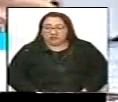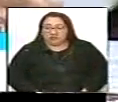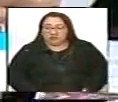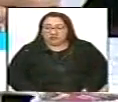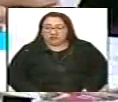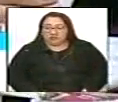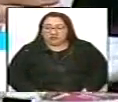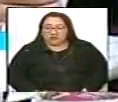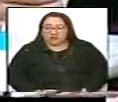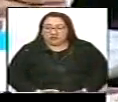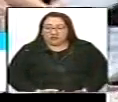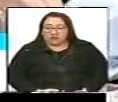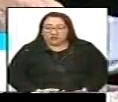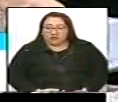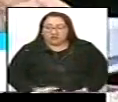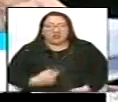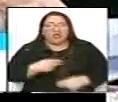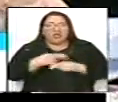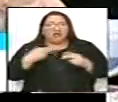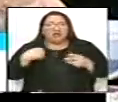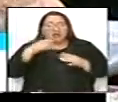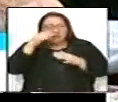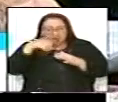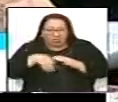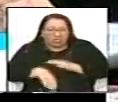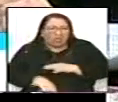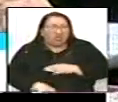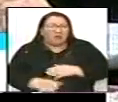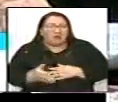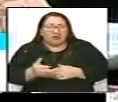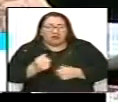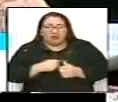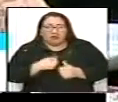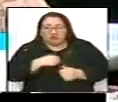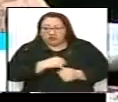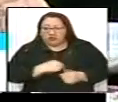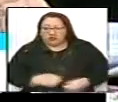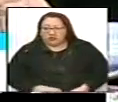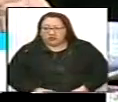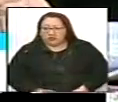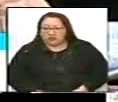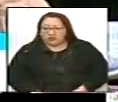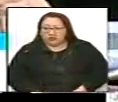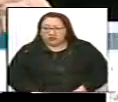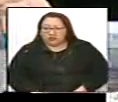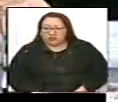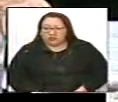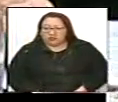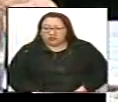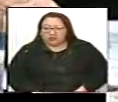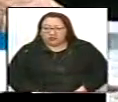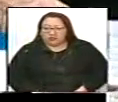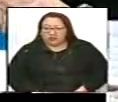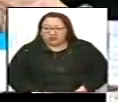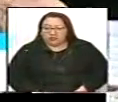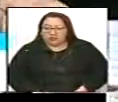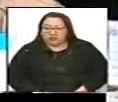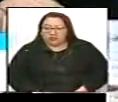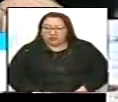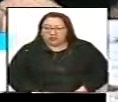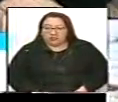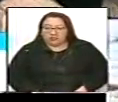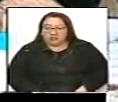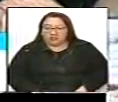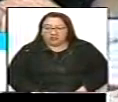qué nivel de sótano estamos llegando por nosotros. Entonces, si él no quiere que se le